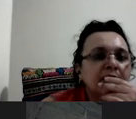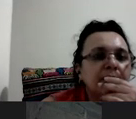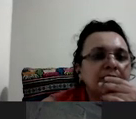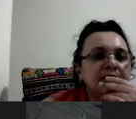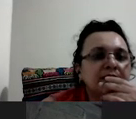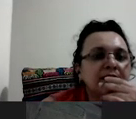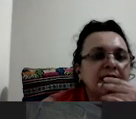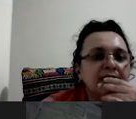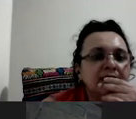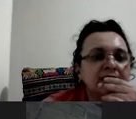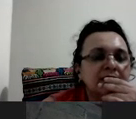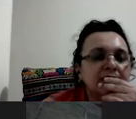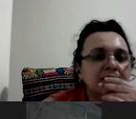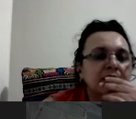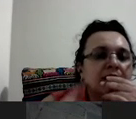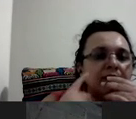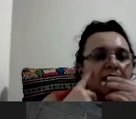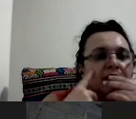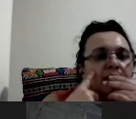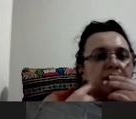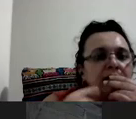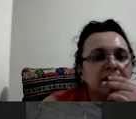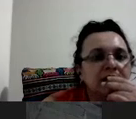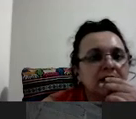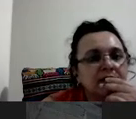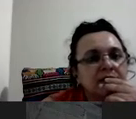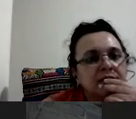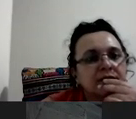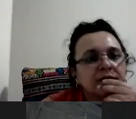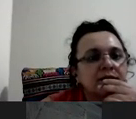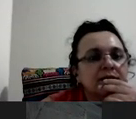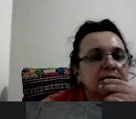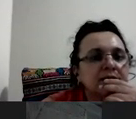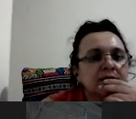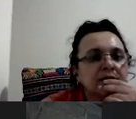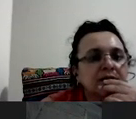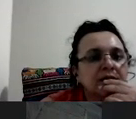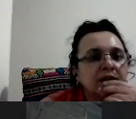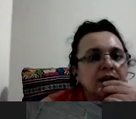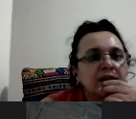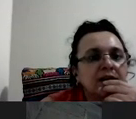pad. Ajá. Después, see a dentist. O sea, ir a ver a un dentista.